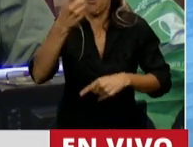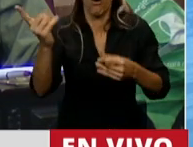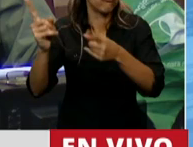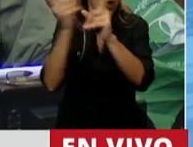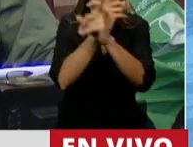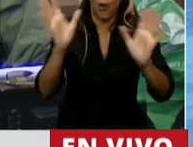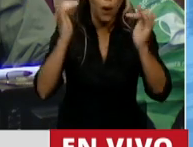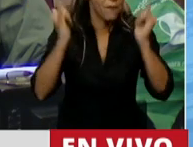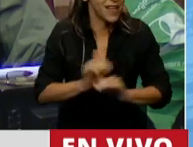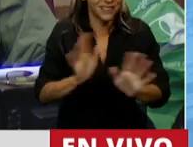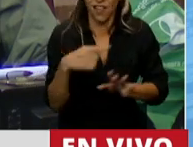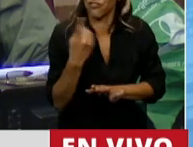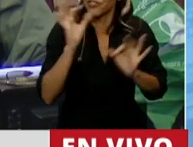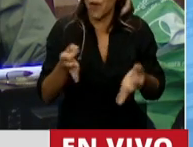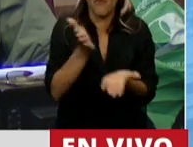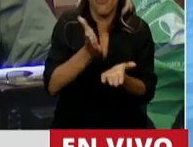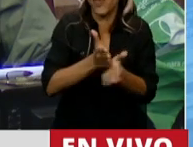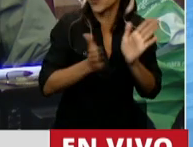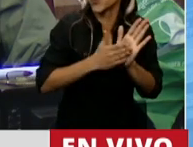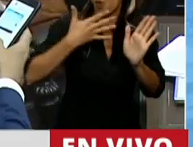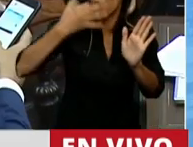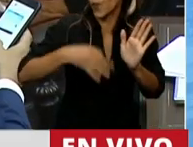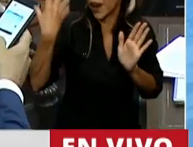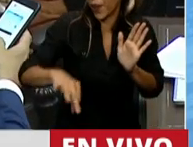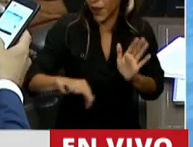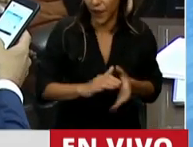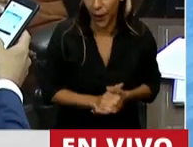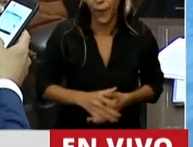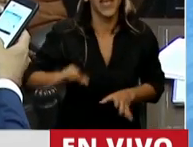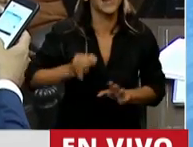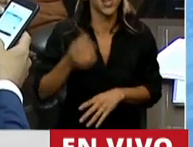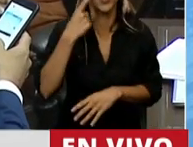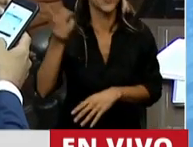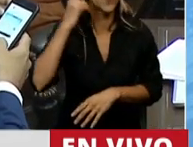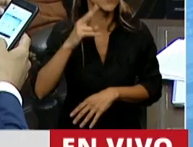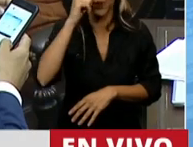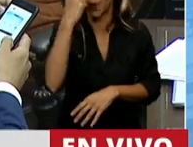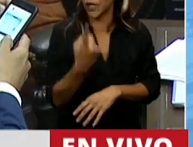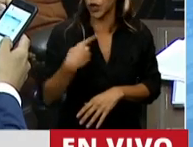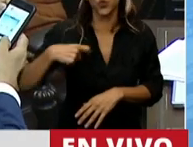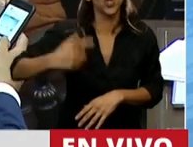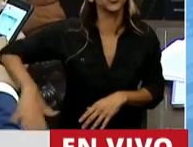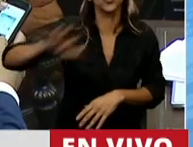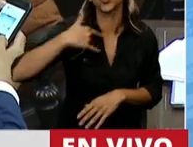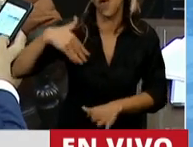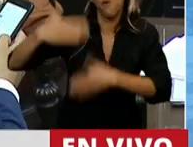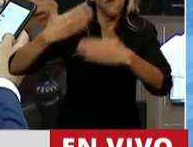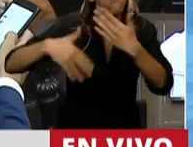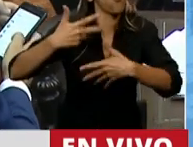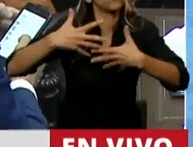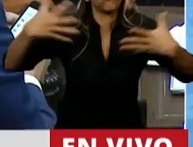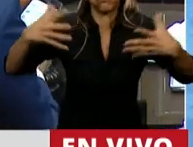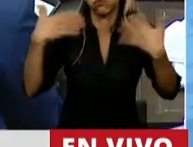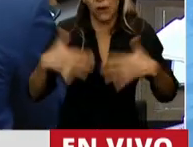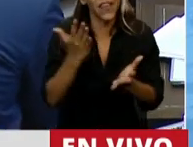seguridad jurídica y garantía en el ejercicio de los derechos que tiene la Argentina. Desde 1921 la sociedad ha evolucionado y el